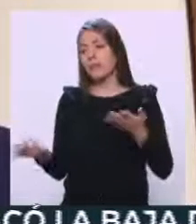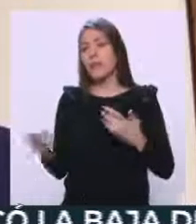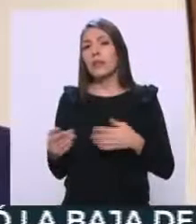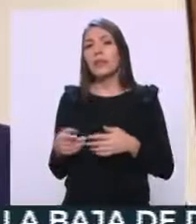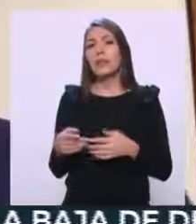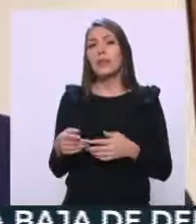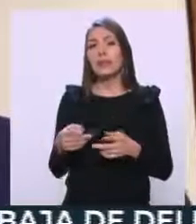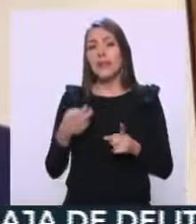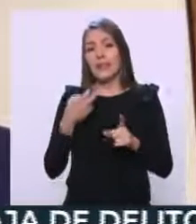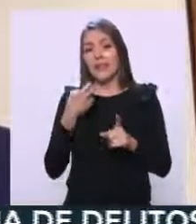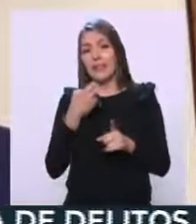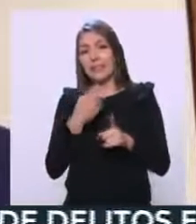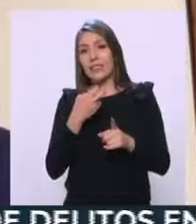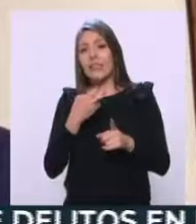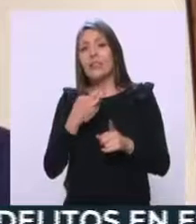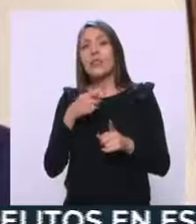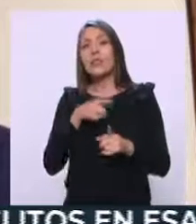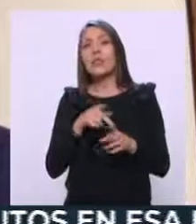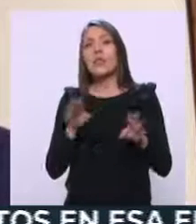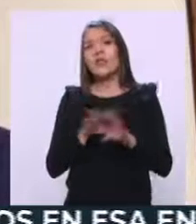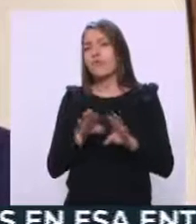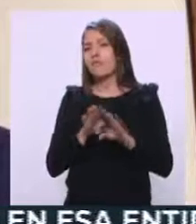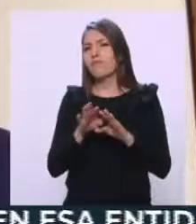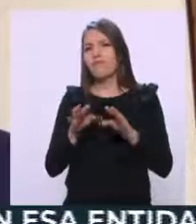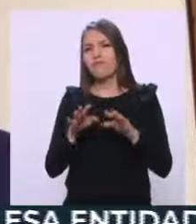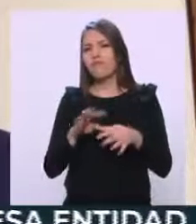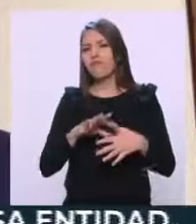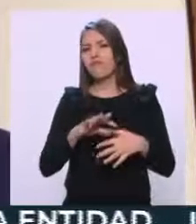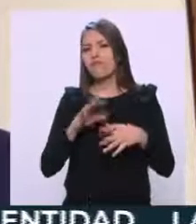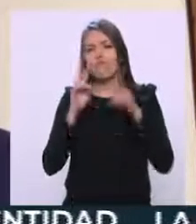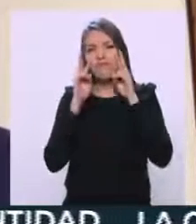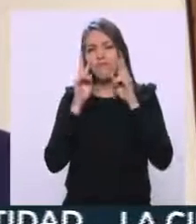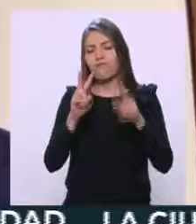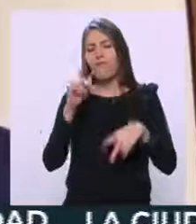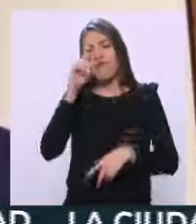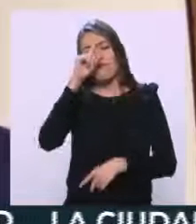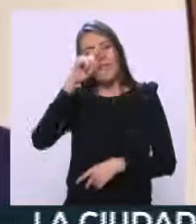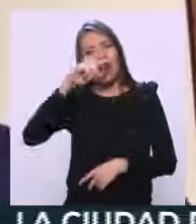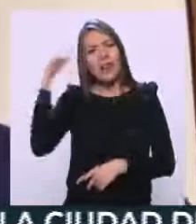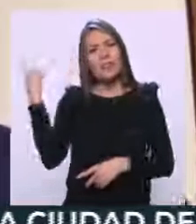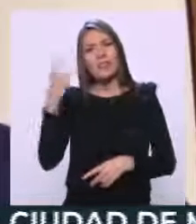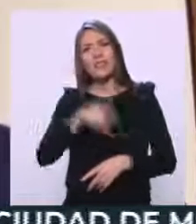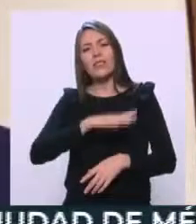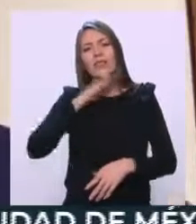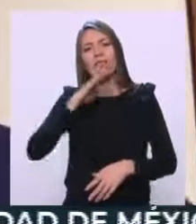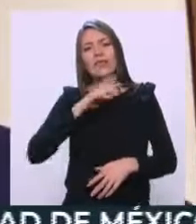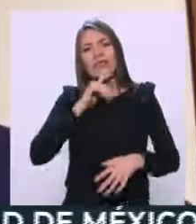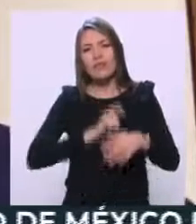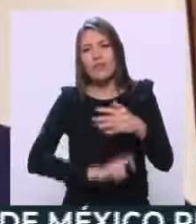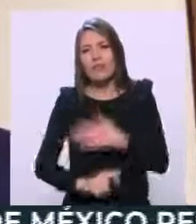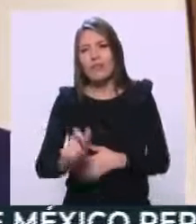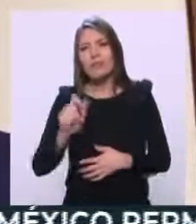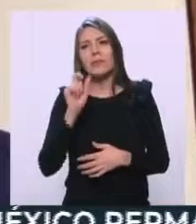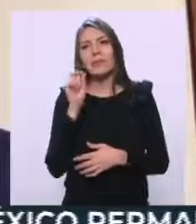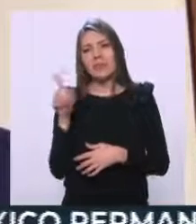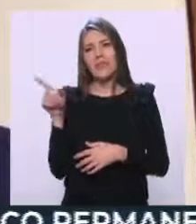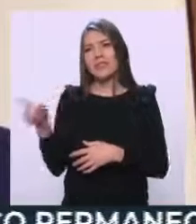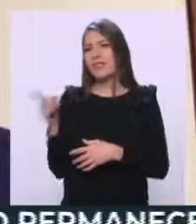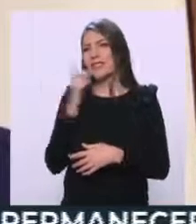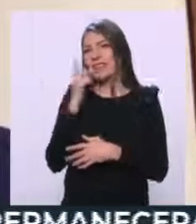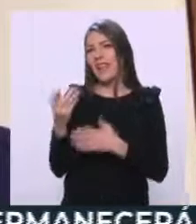una evidente corrupción de larga data, como bien apuntaban ustedes a la entrada de